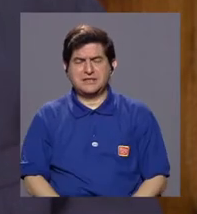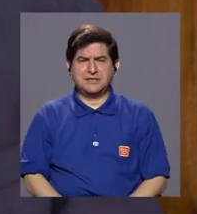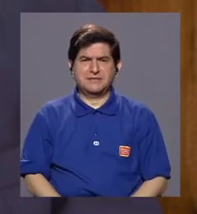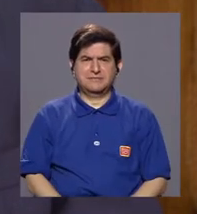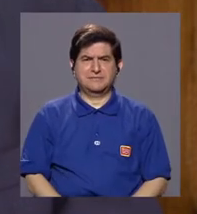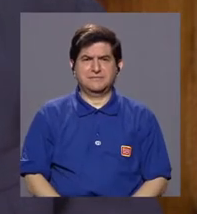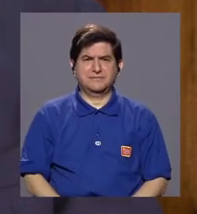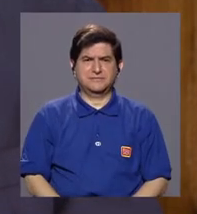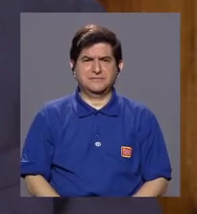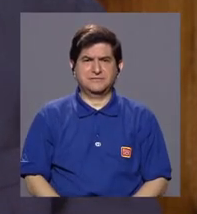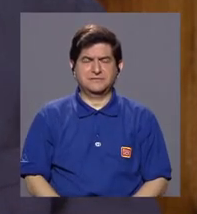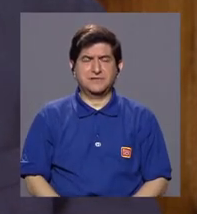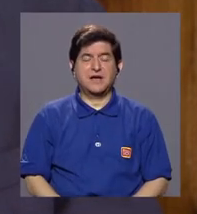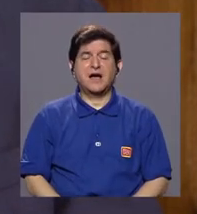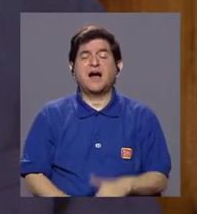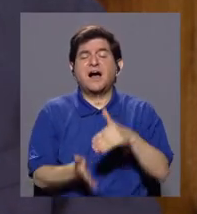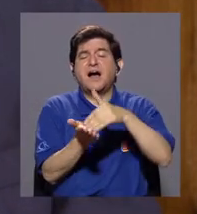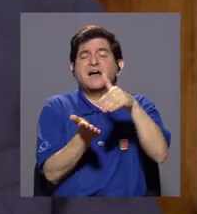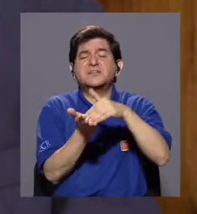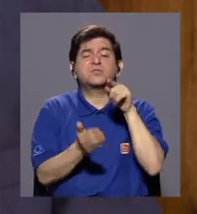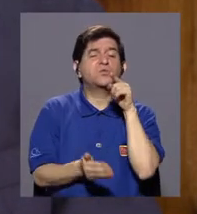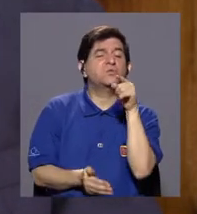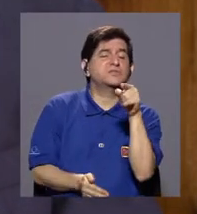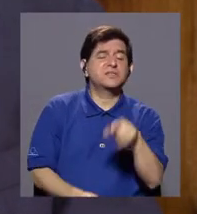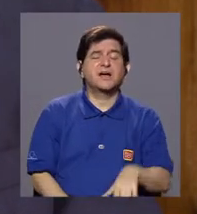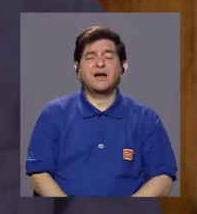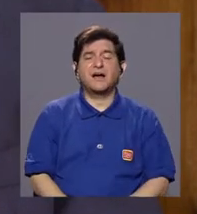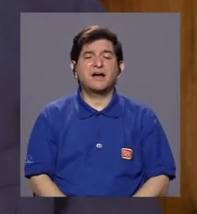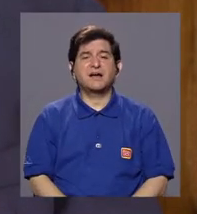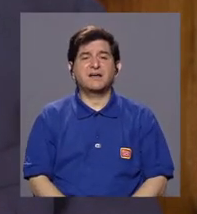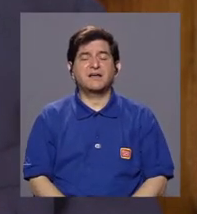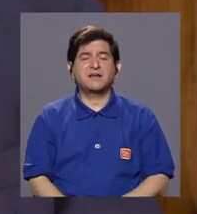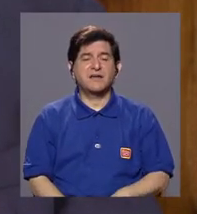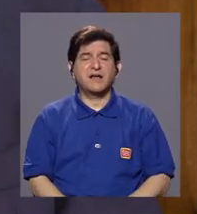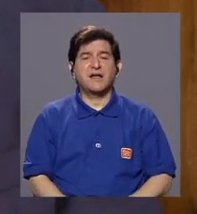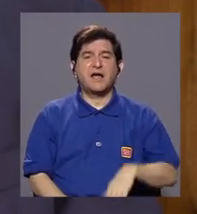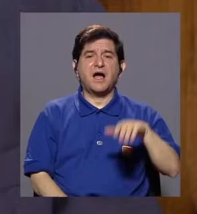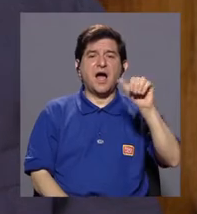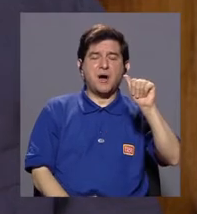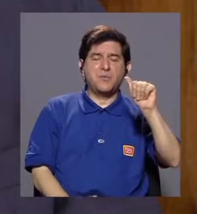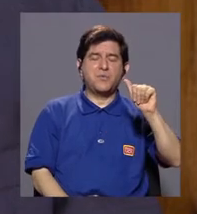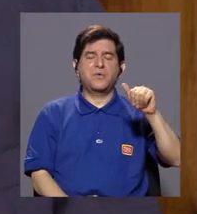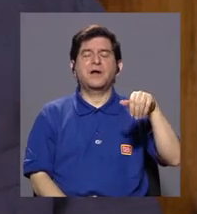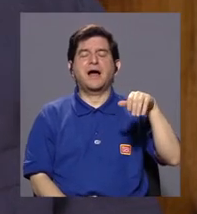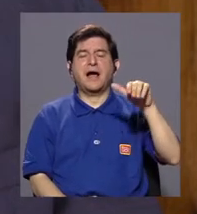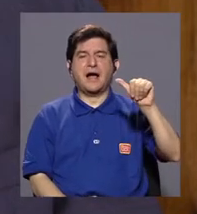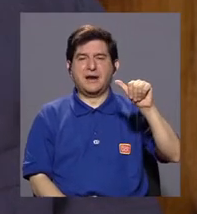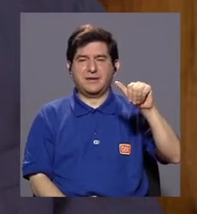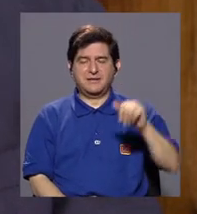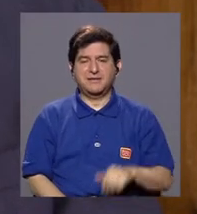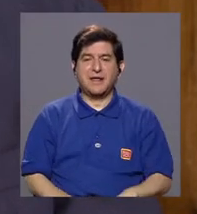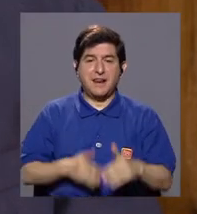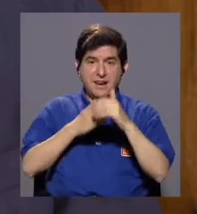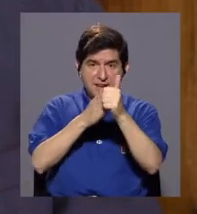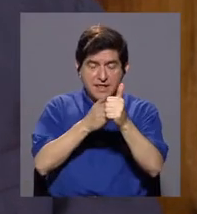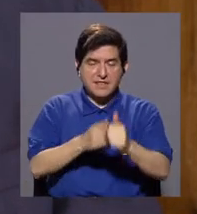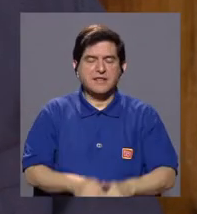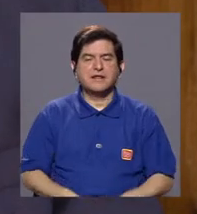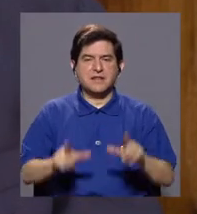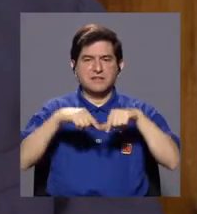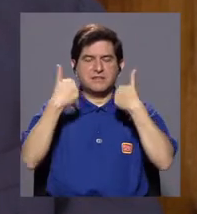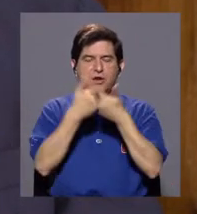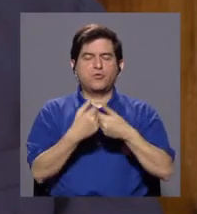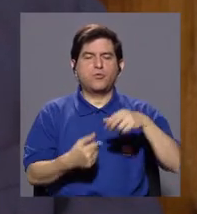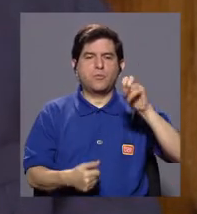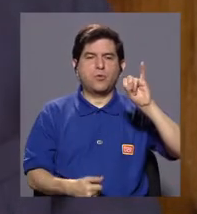de Mosul, con el pretexto de que ahí estaba Abu Bakr al-Baghdadi, el líder de